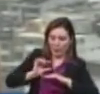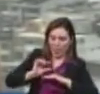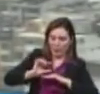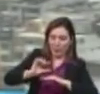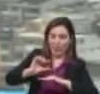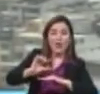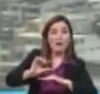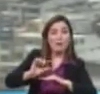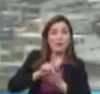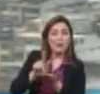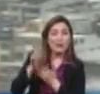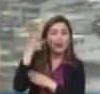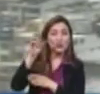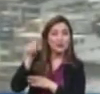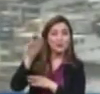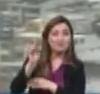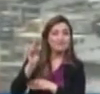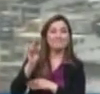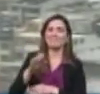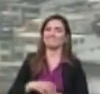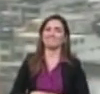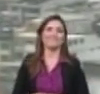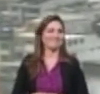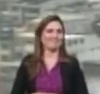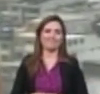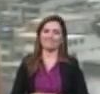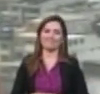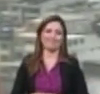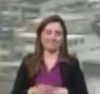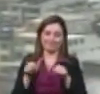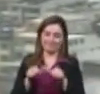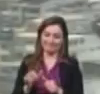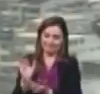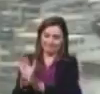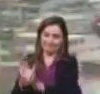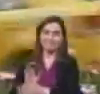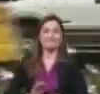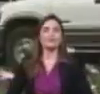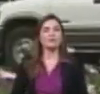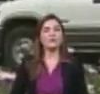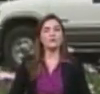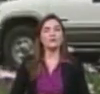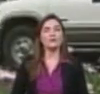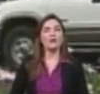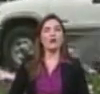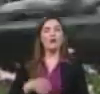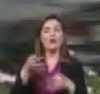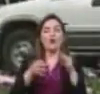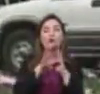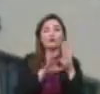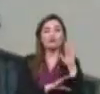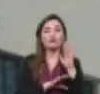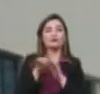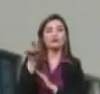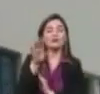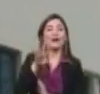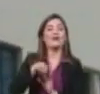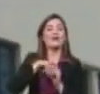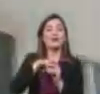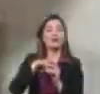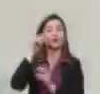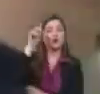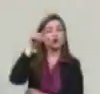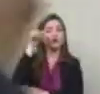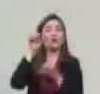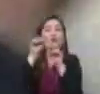utilidades ya pagados en 2017. Esos valores permanecerán en el IES. El fallo de la Corte Constitucional incluye además que el